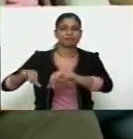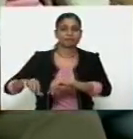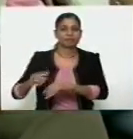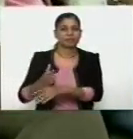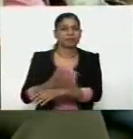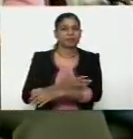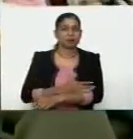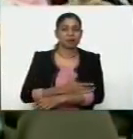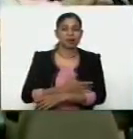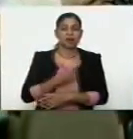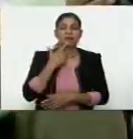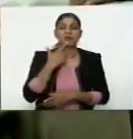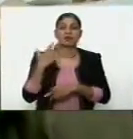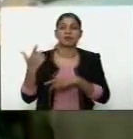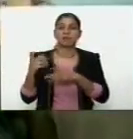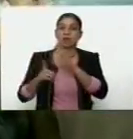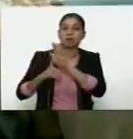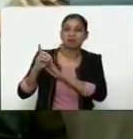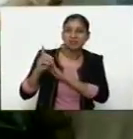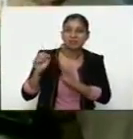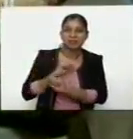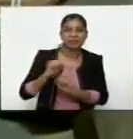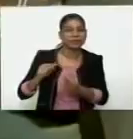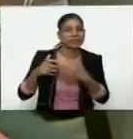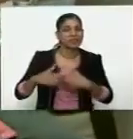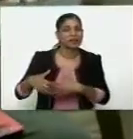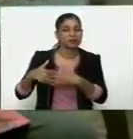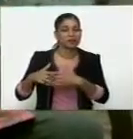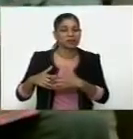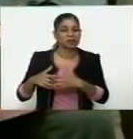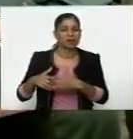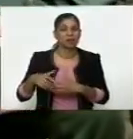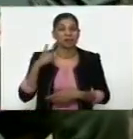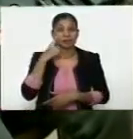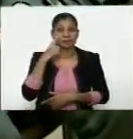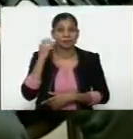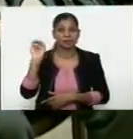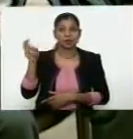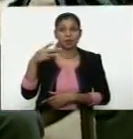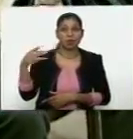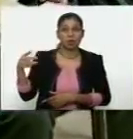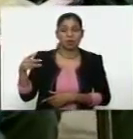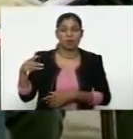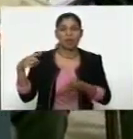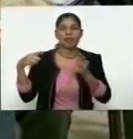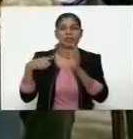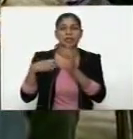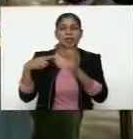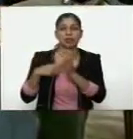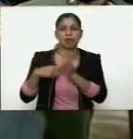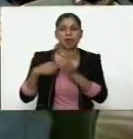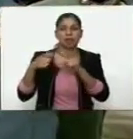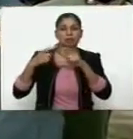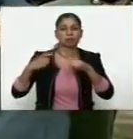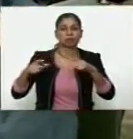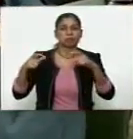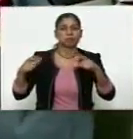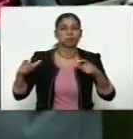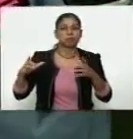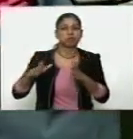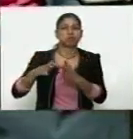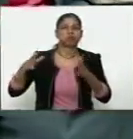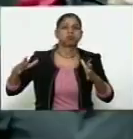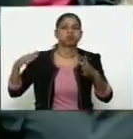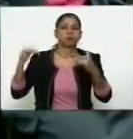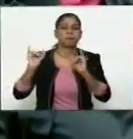No ha podido superar la crisis de 2008 porque, miren, de hecho, Obama se fue con la deuda más alta de